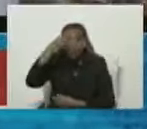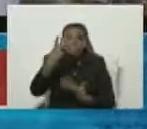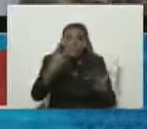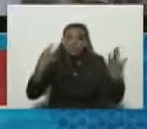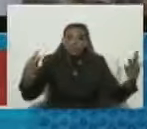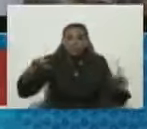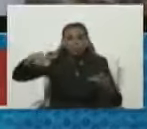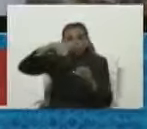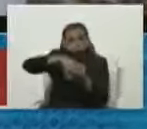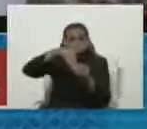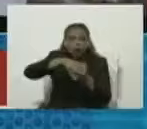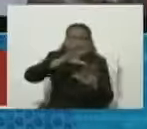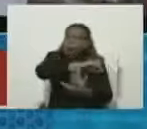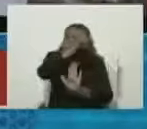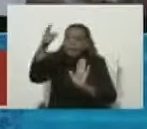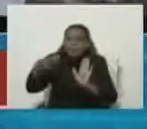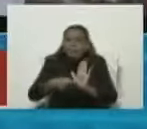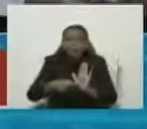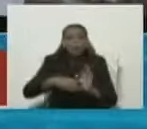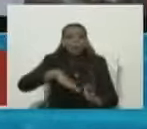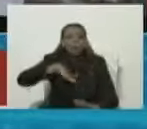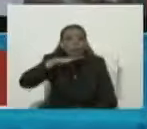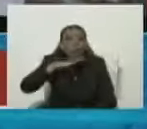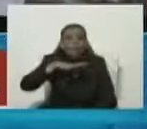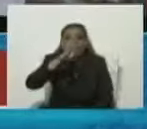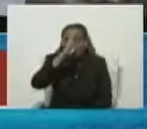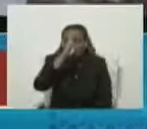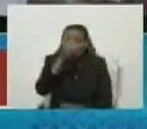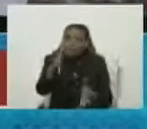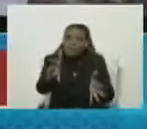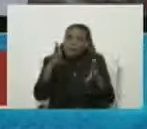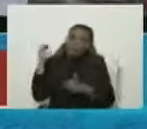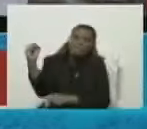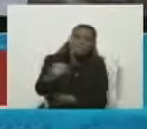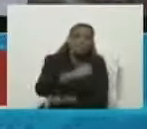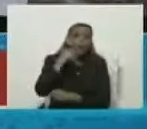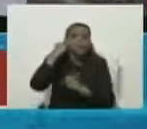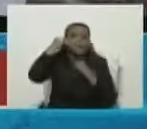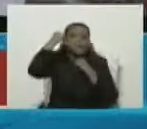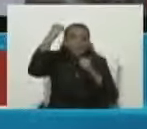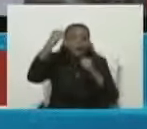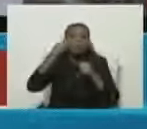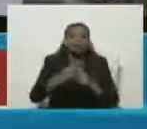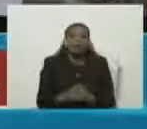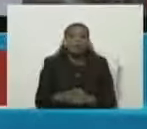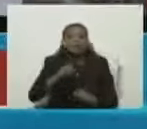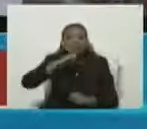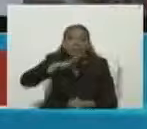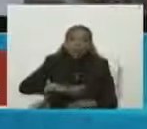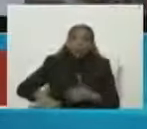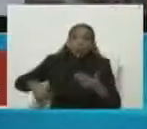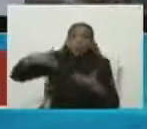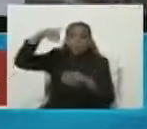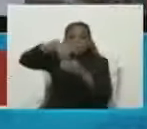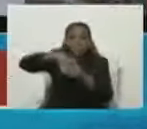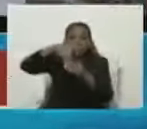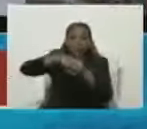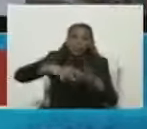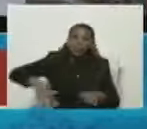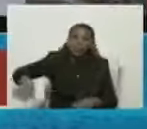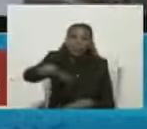voto a todo el pueblo de Barinas para tener la más grande victoria de la historia electoral de